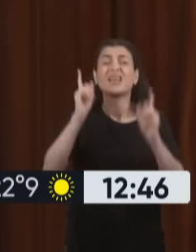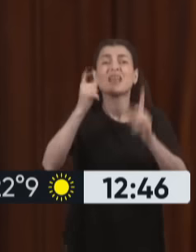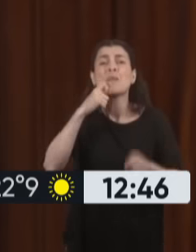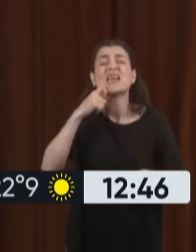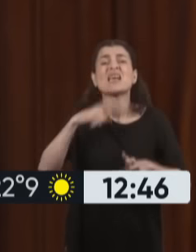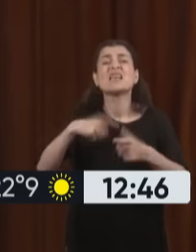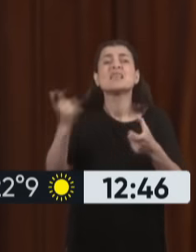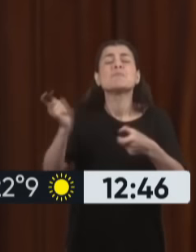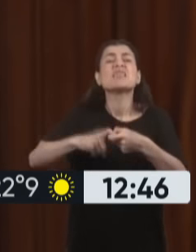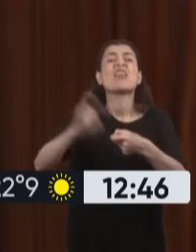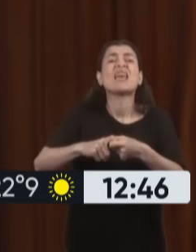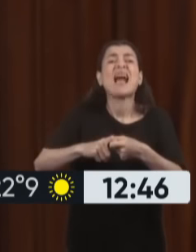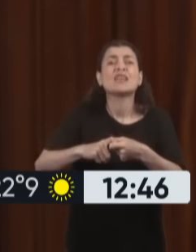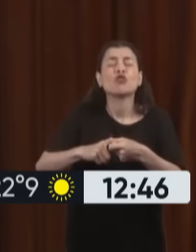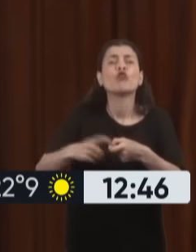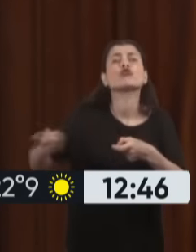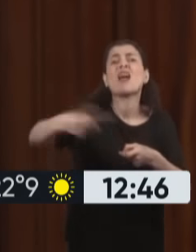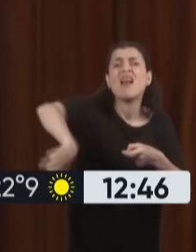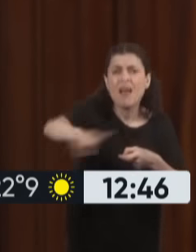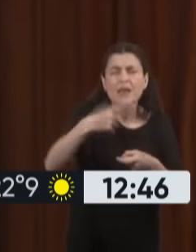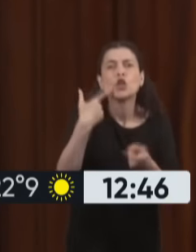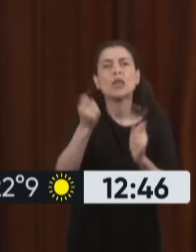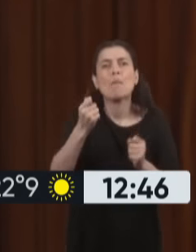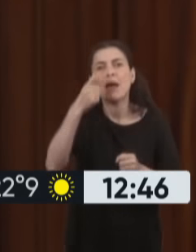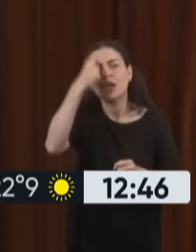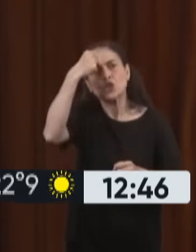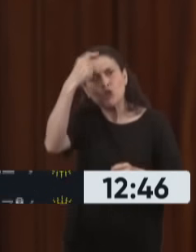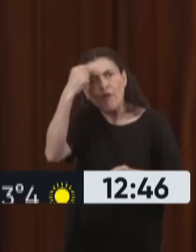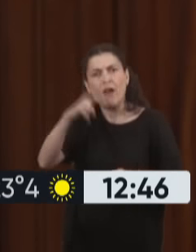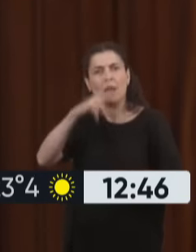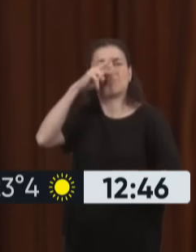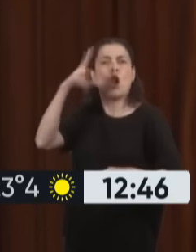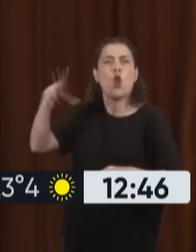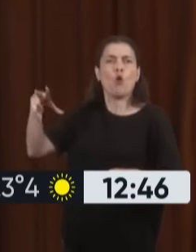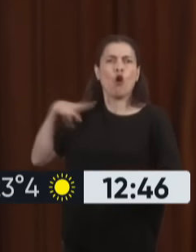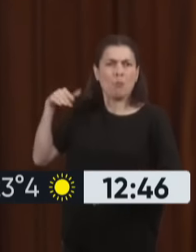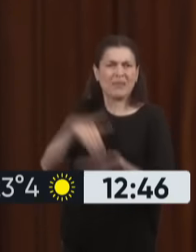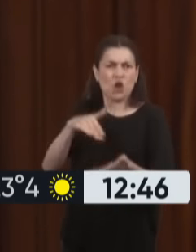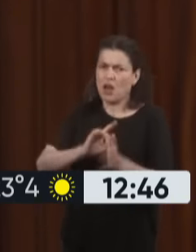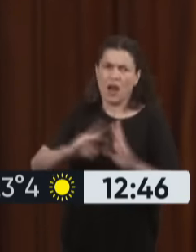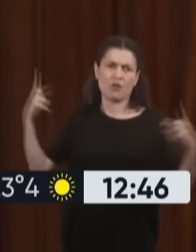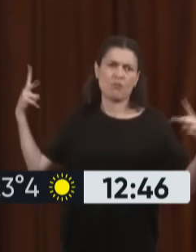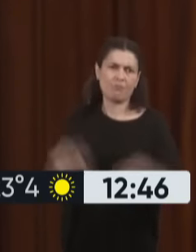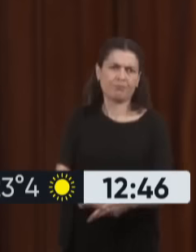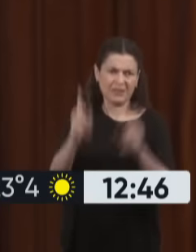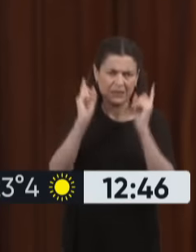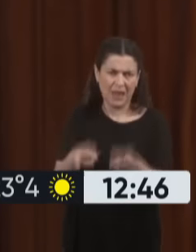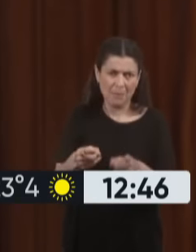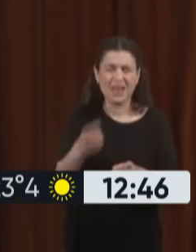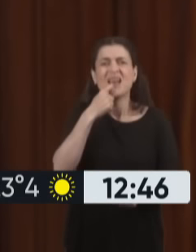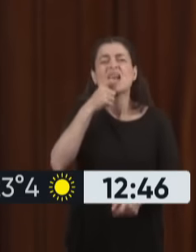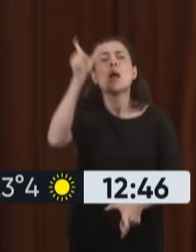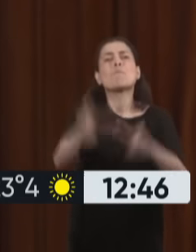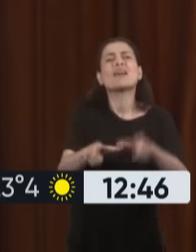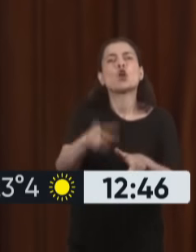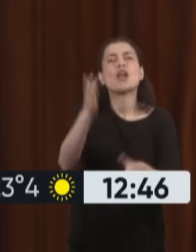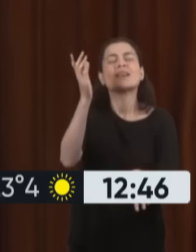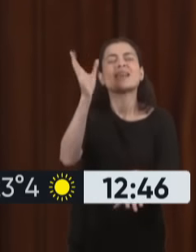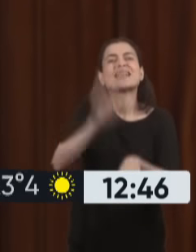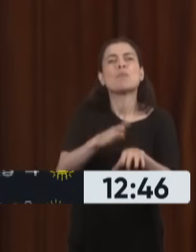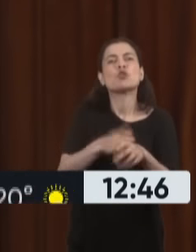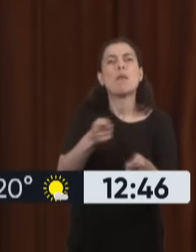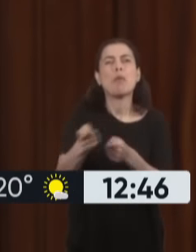con chofer a costa de que sus representantes no puedan ni pagar el colectivo. A los gerentes de la pobreza, quienes administraban